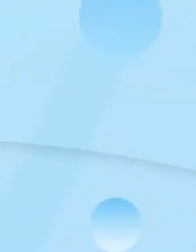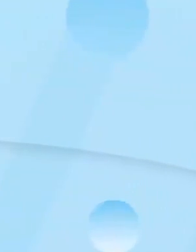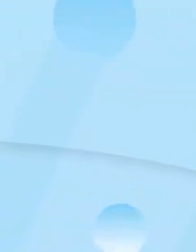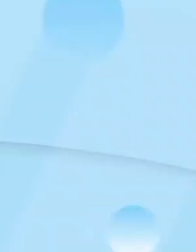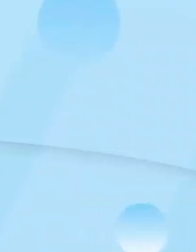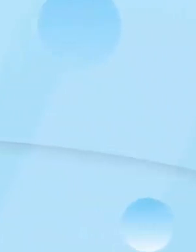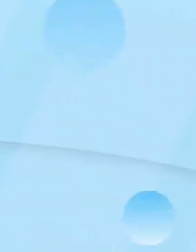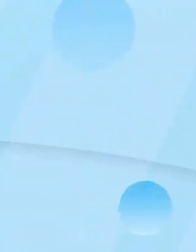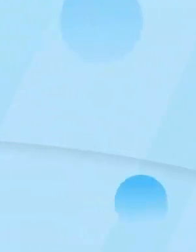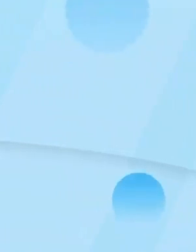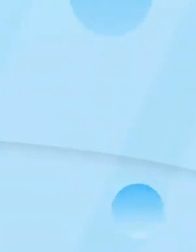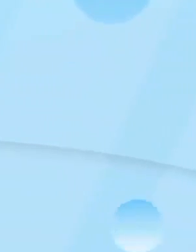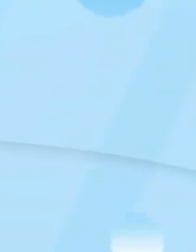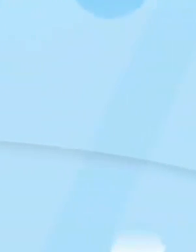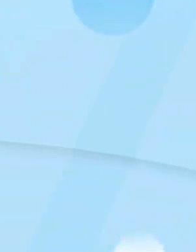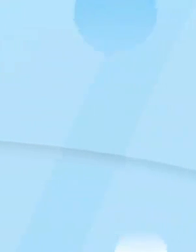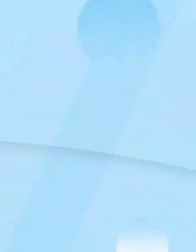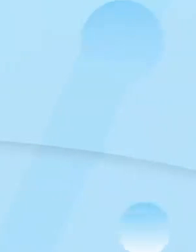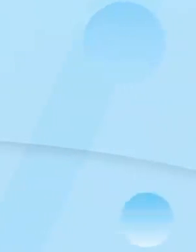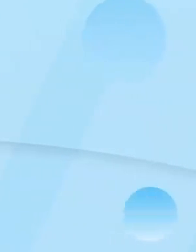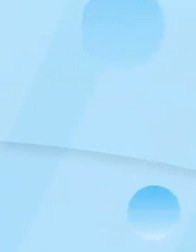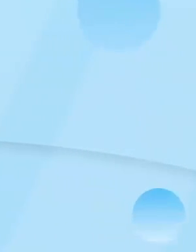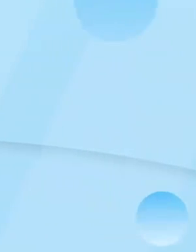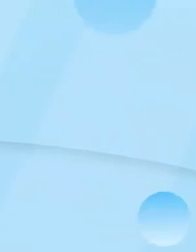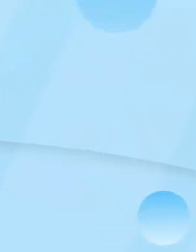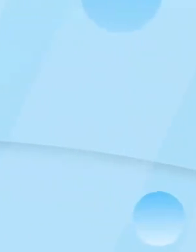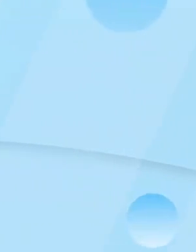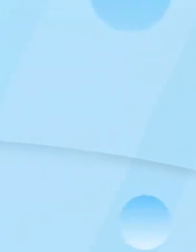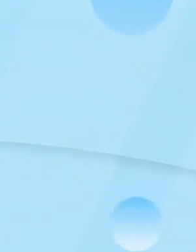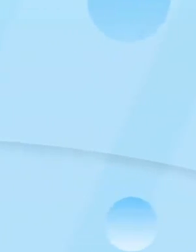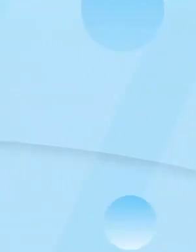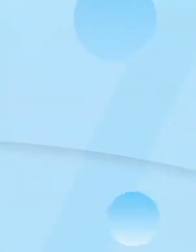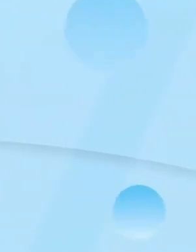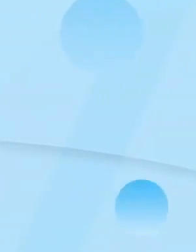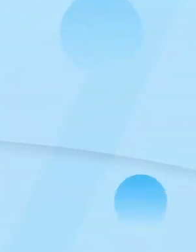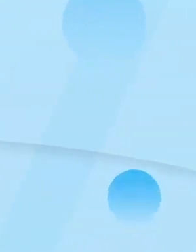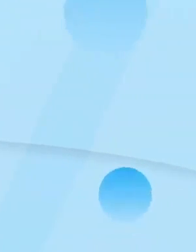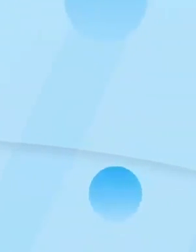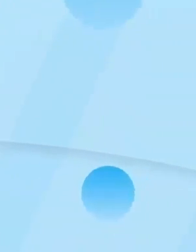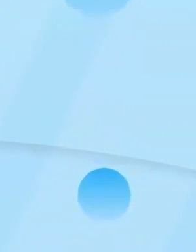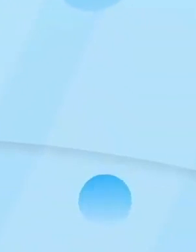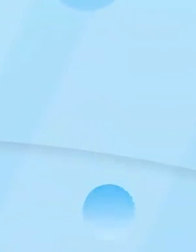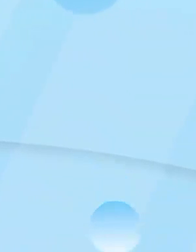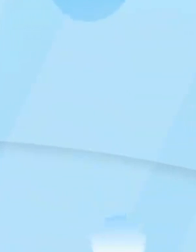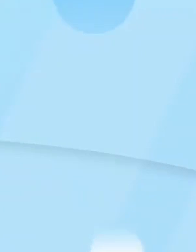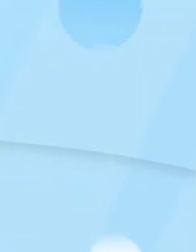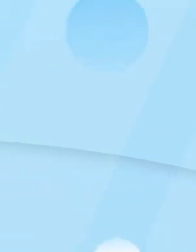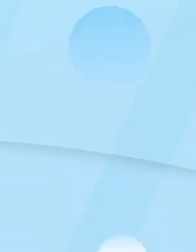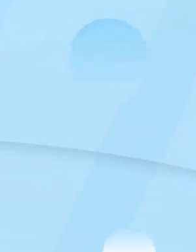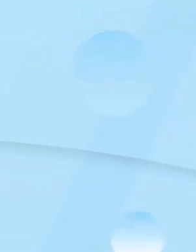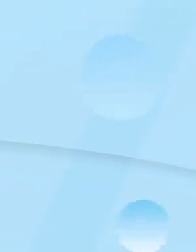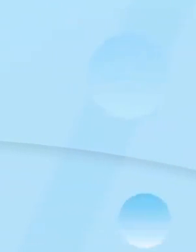qué acciones tendrían que realizar, por ejemplo, los gobiernos y las empresas para reducir sus efectos.